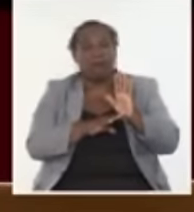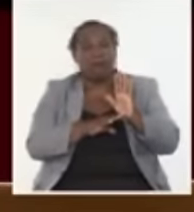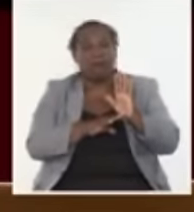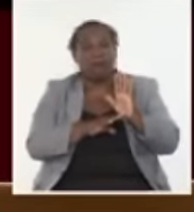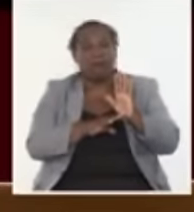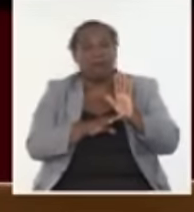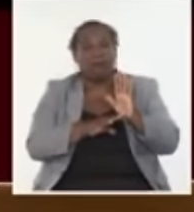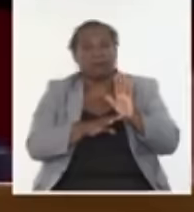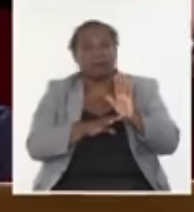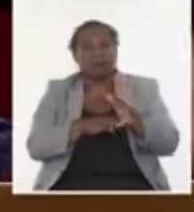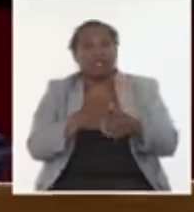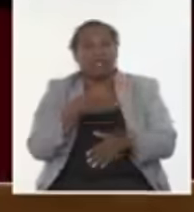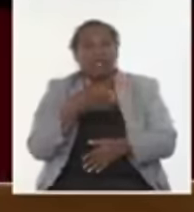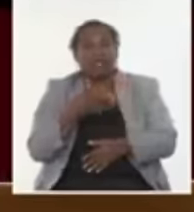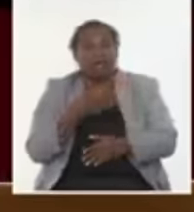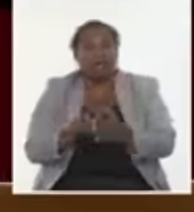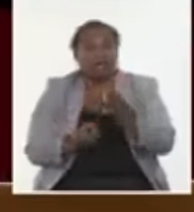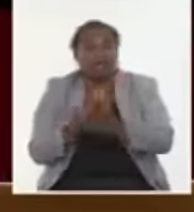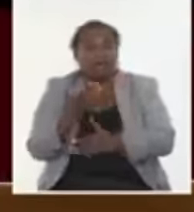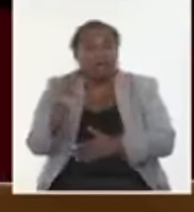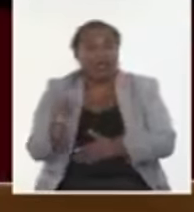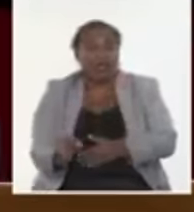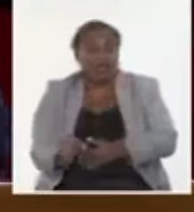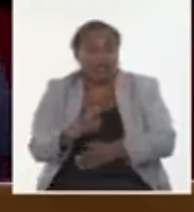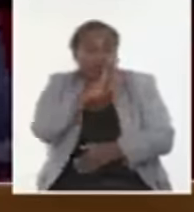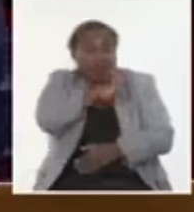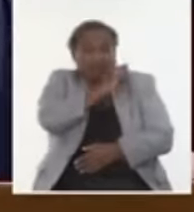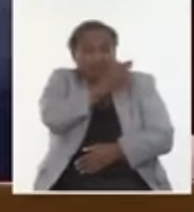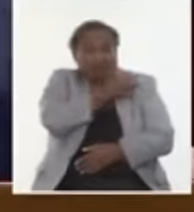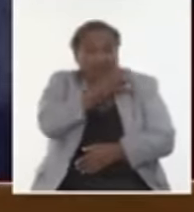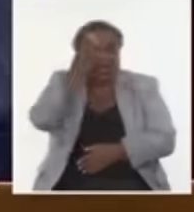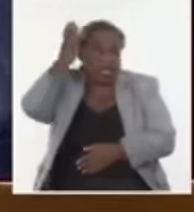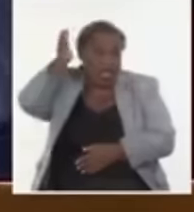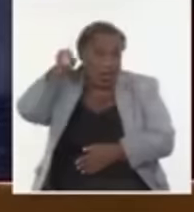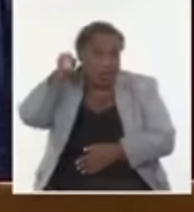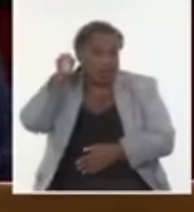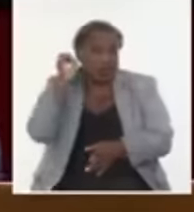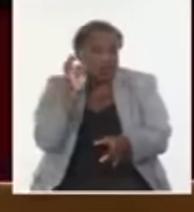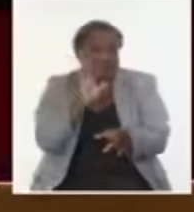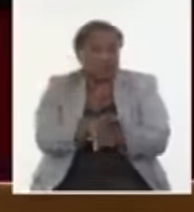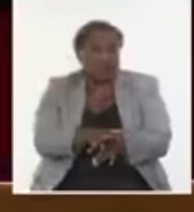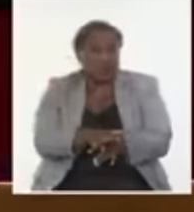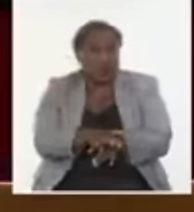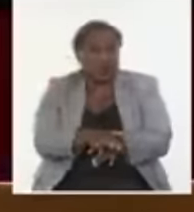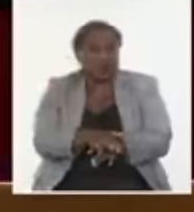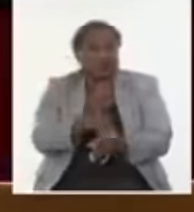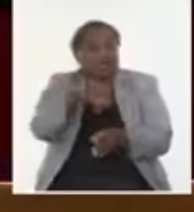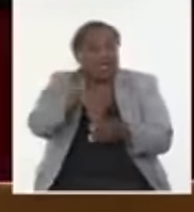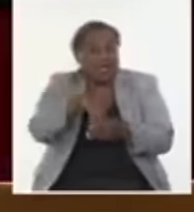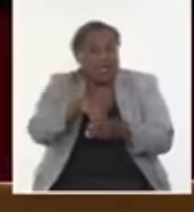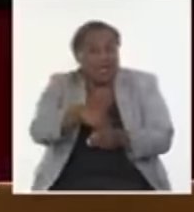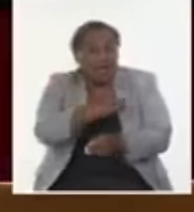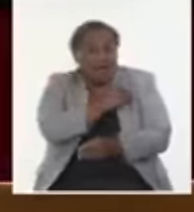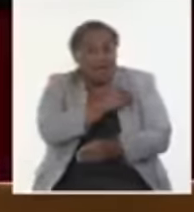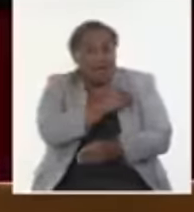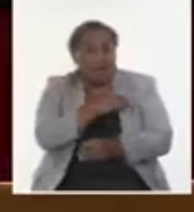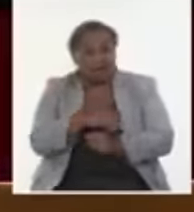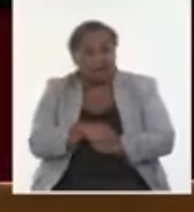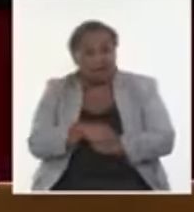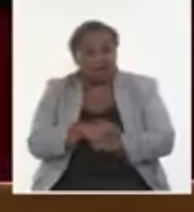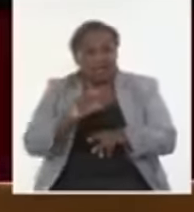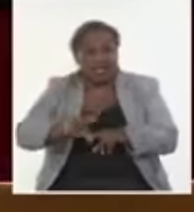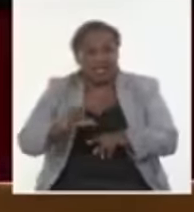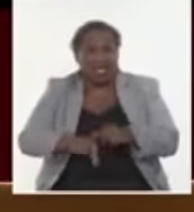cuyo fundador, cuyo creador es nuestro general de ejército, que empezó dentro de las Fuerzas Armadas Revolucionarias, que es la